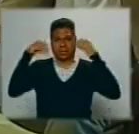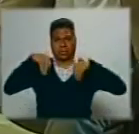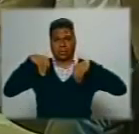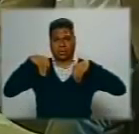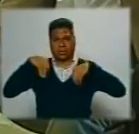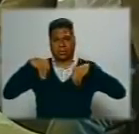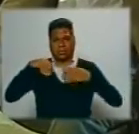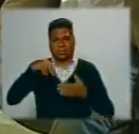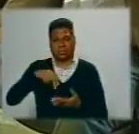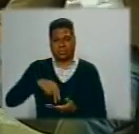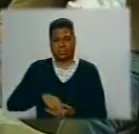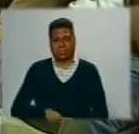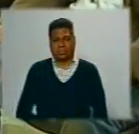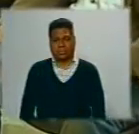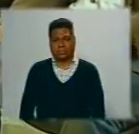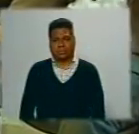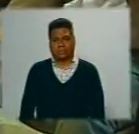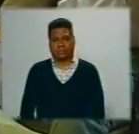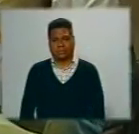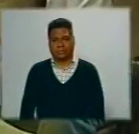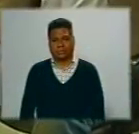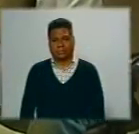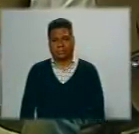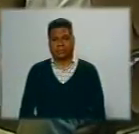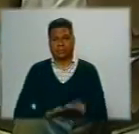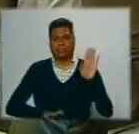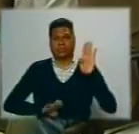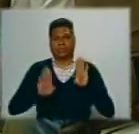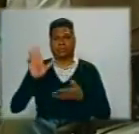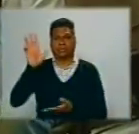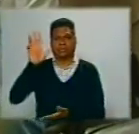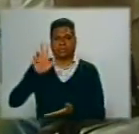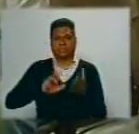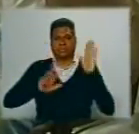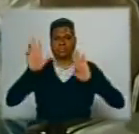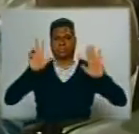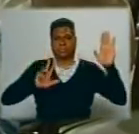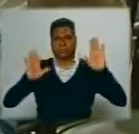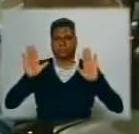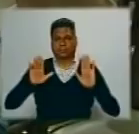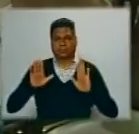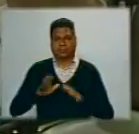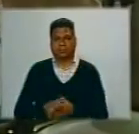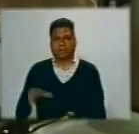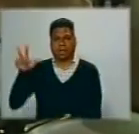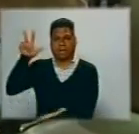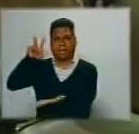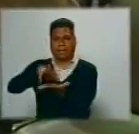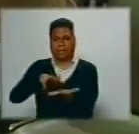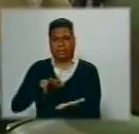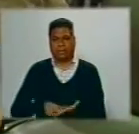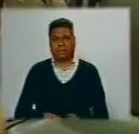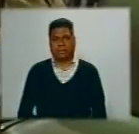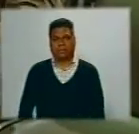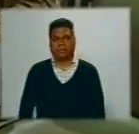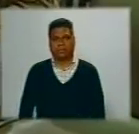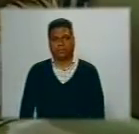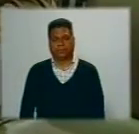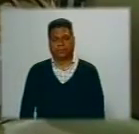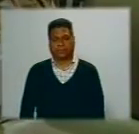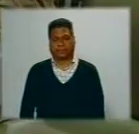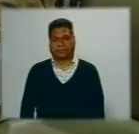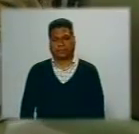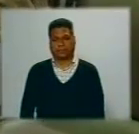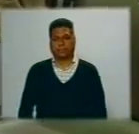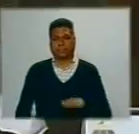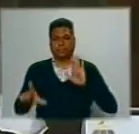artículo leído por la secretaria Carolis Pérez, que lo haga con la ciudad de costumbre, aprobado. Esta ley